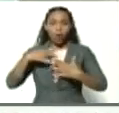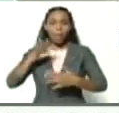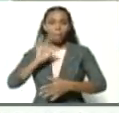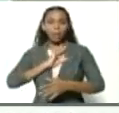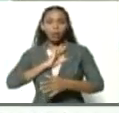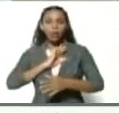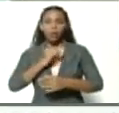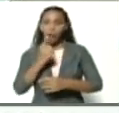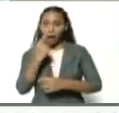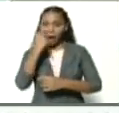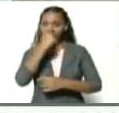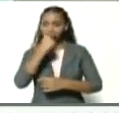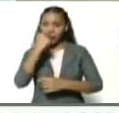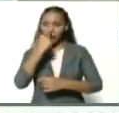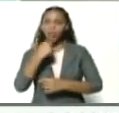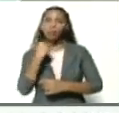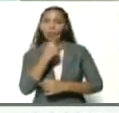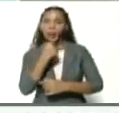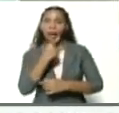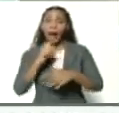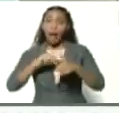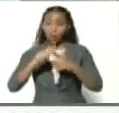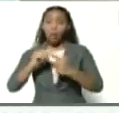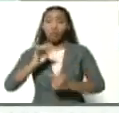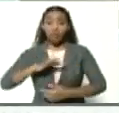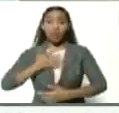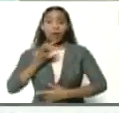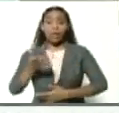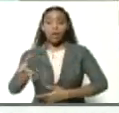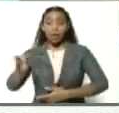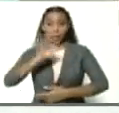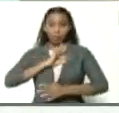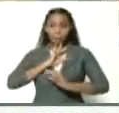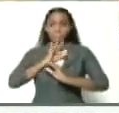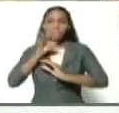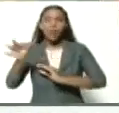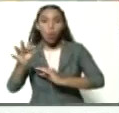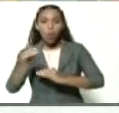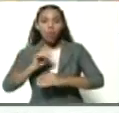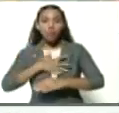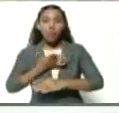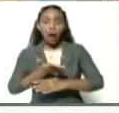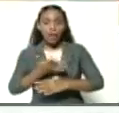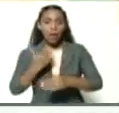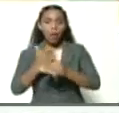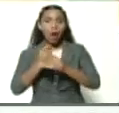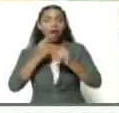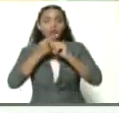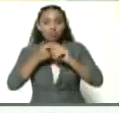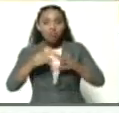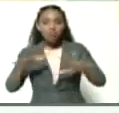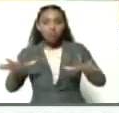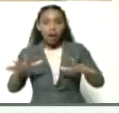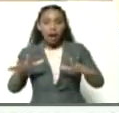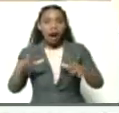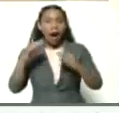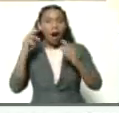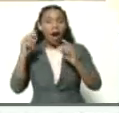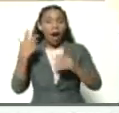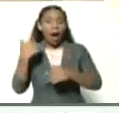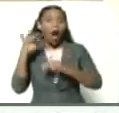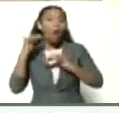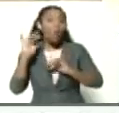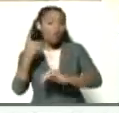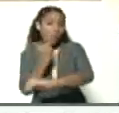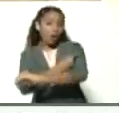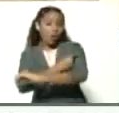vía nasal ni la boca. Entonces se puede transmitir y el virus se puede multiplicar en nuestro organismo aún estando vacunados,